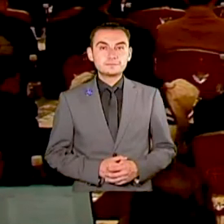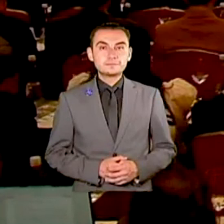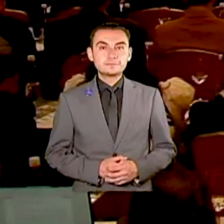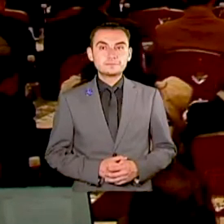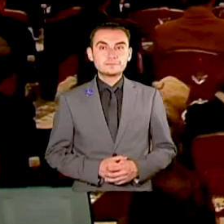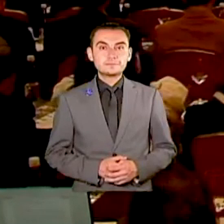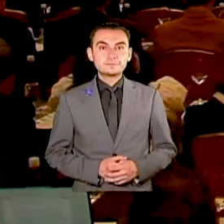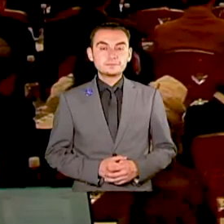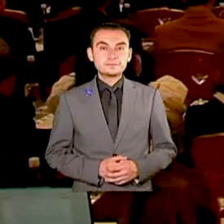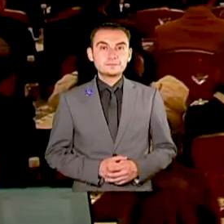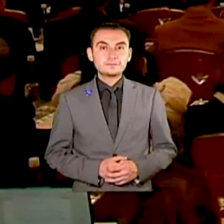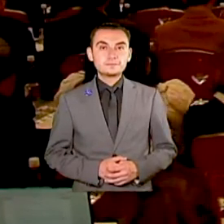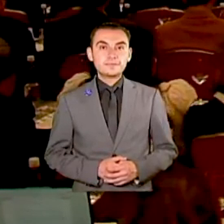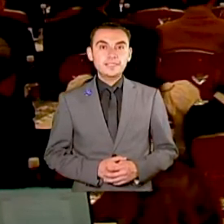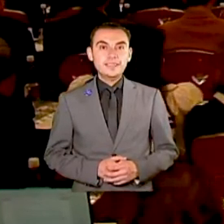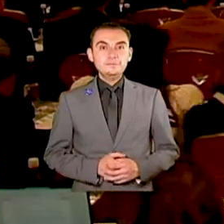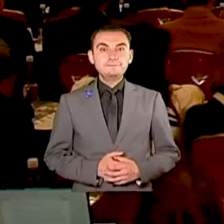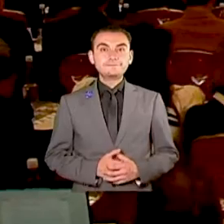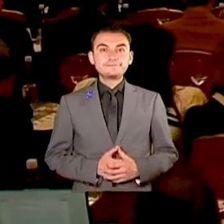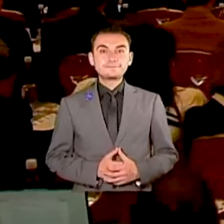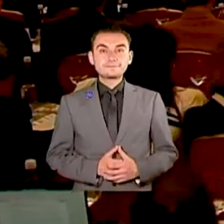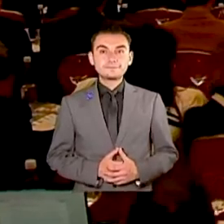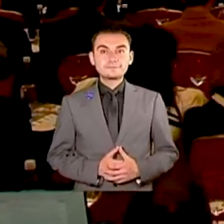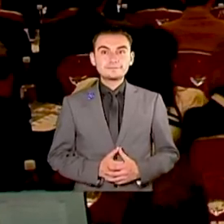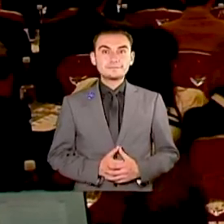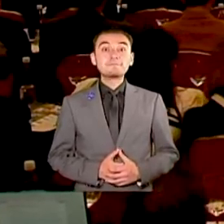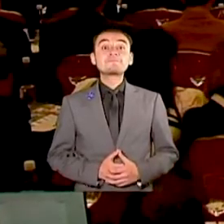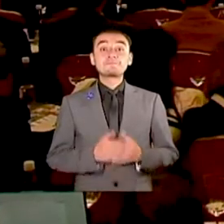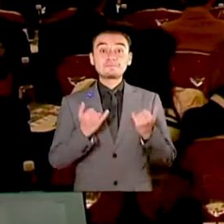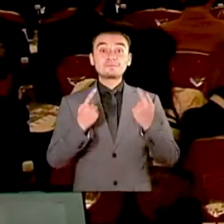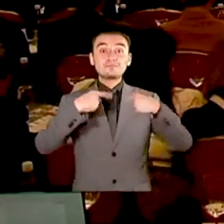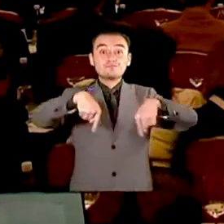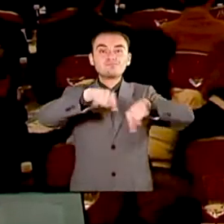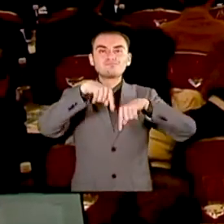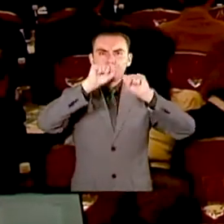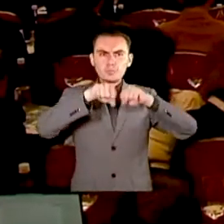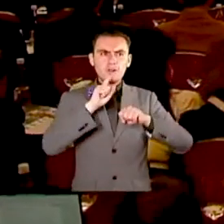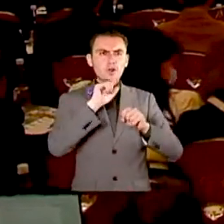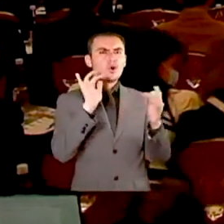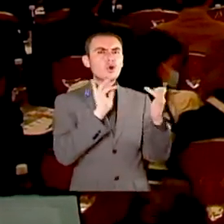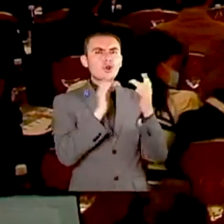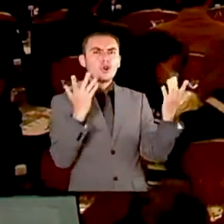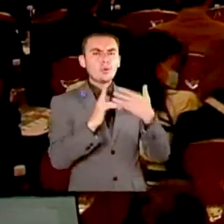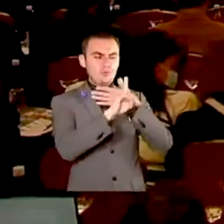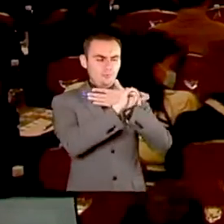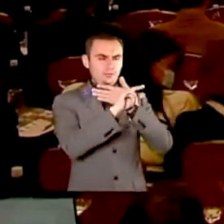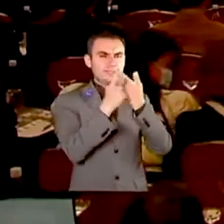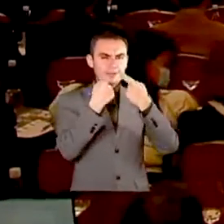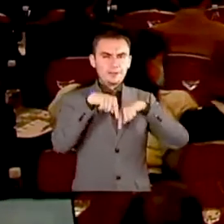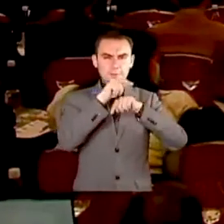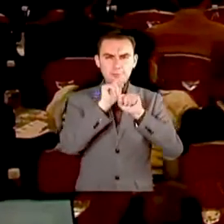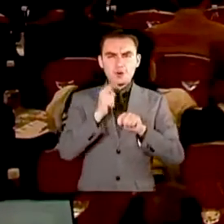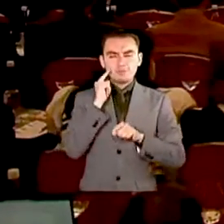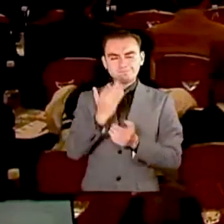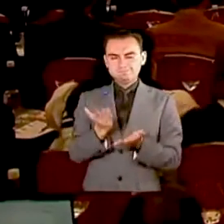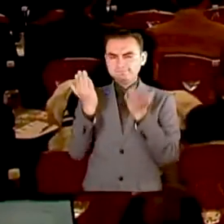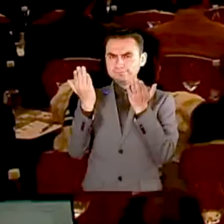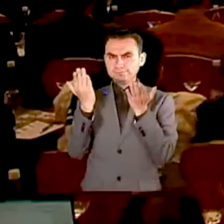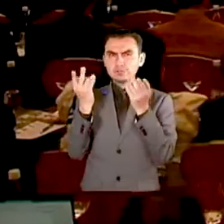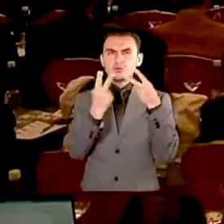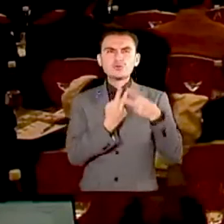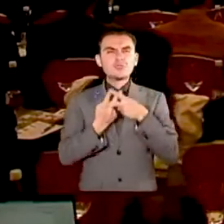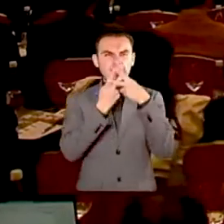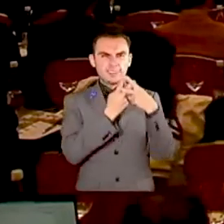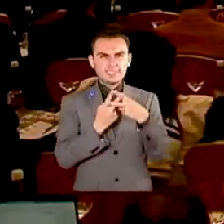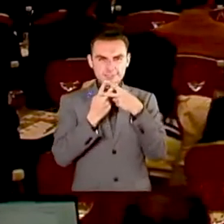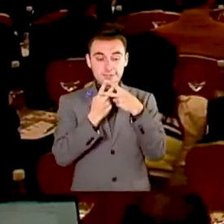y de nuestras redes sociales en Facebook PGN Call y nuestra cuenta en Twitter @PGN PGN-Rinde Cuentas con el